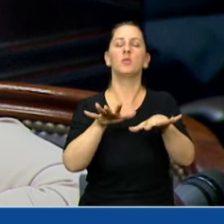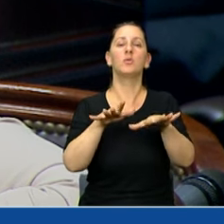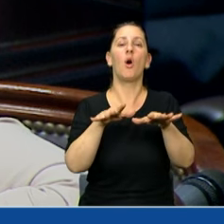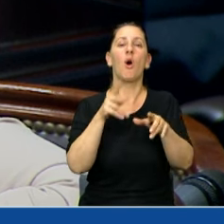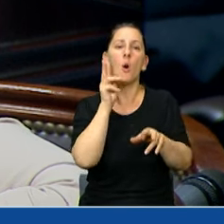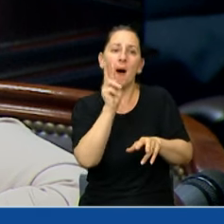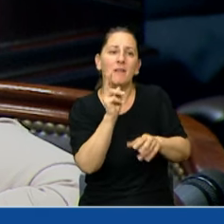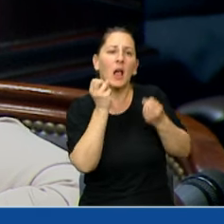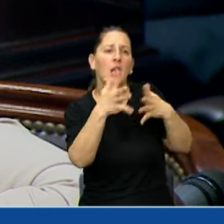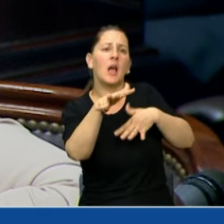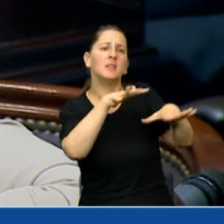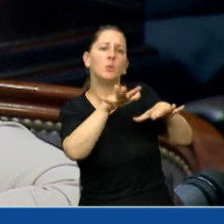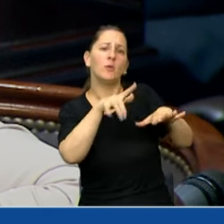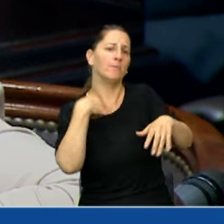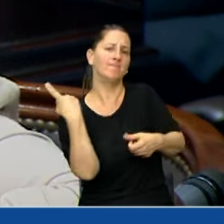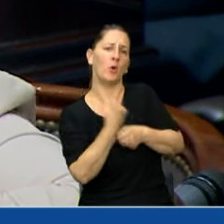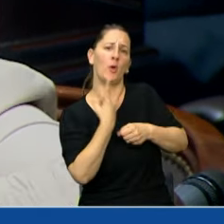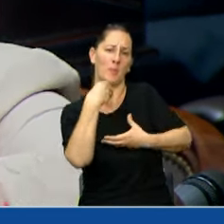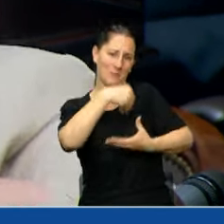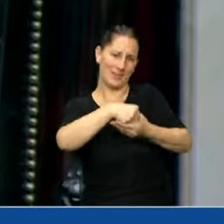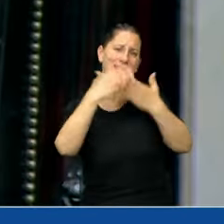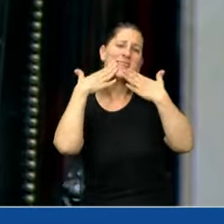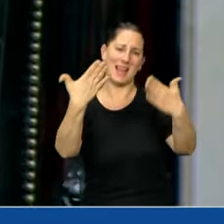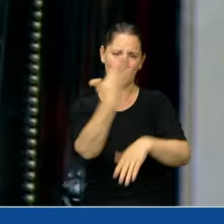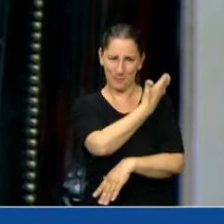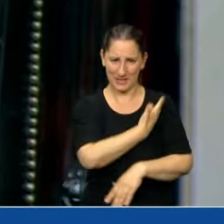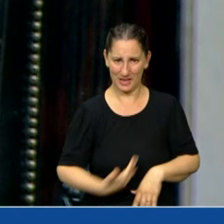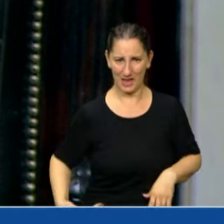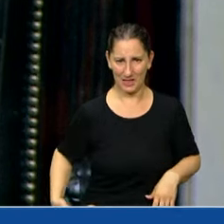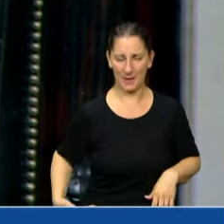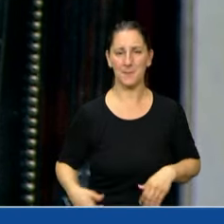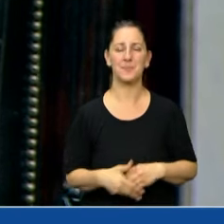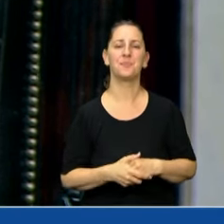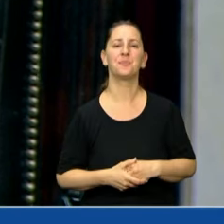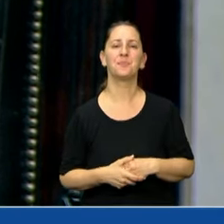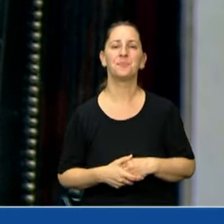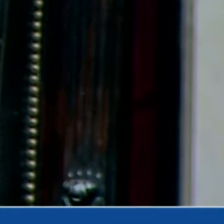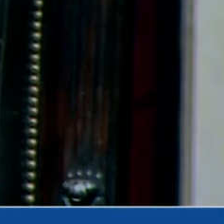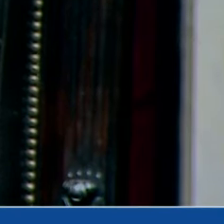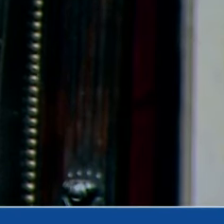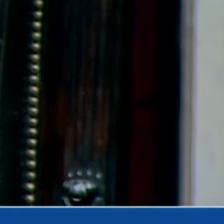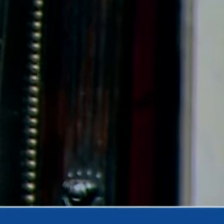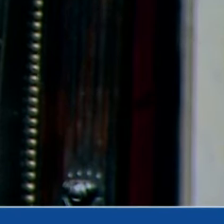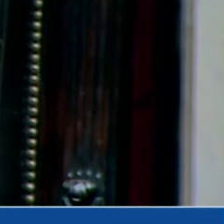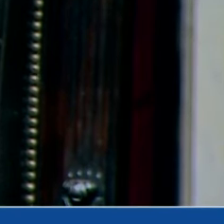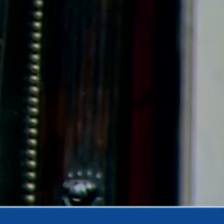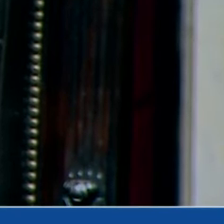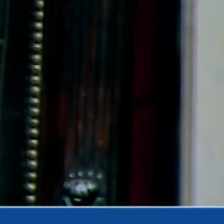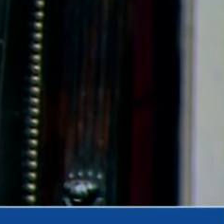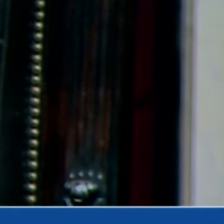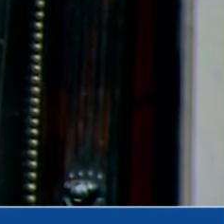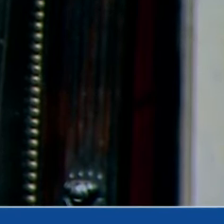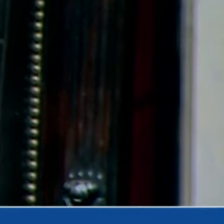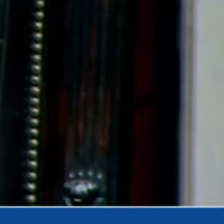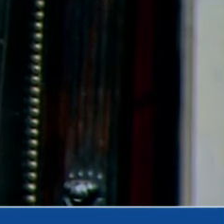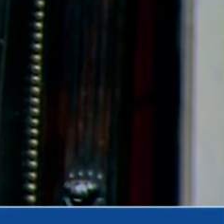mirándola desde afuera Muchas gracias señor presidente Gracias diputada Romero continúa en uso de la palabra el